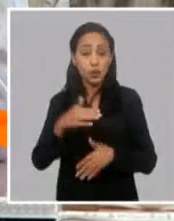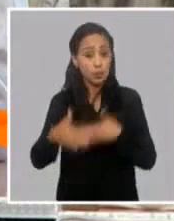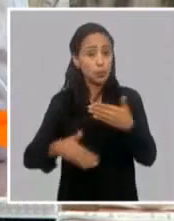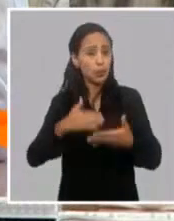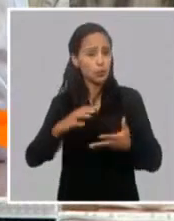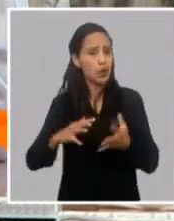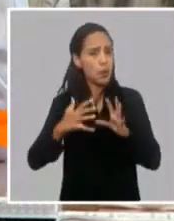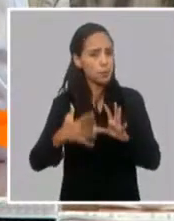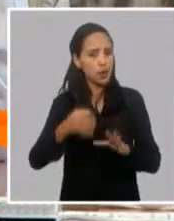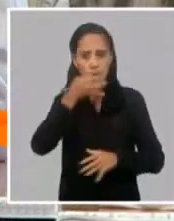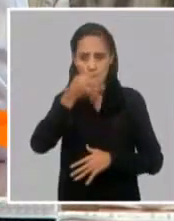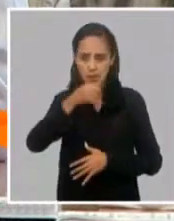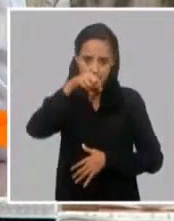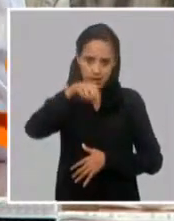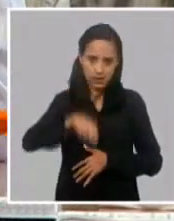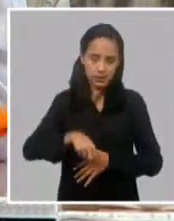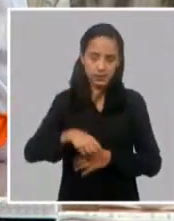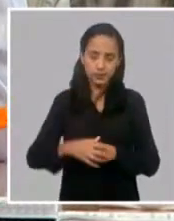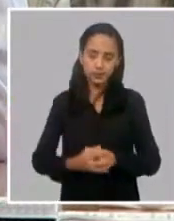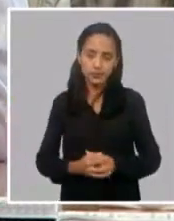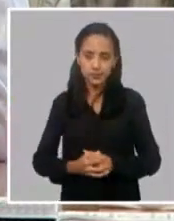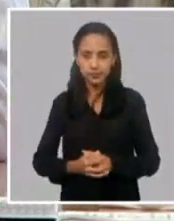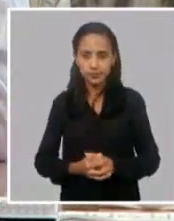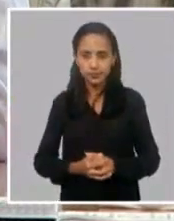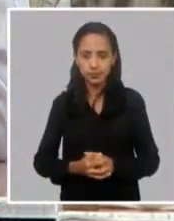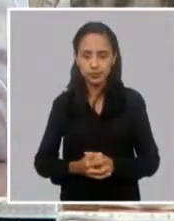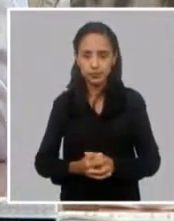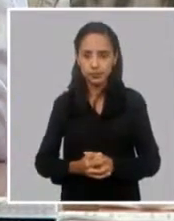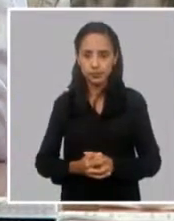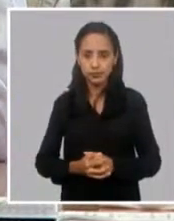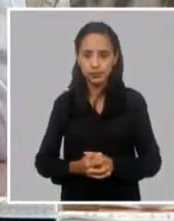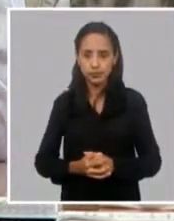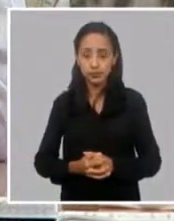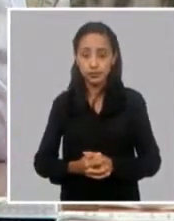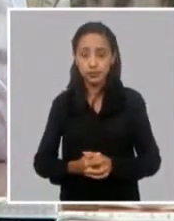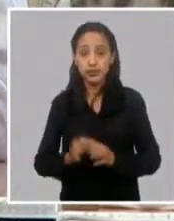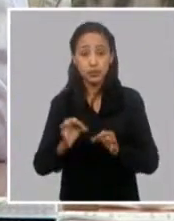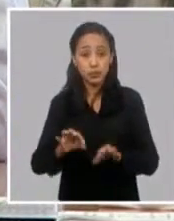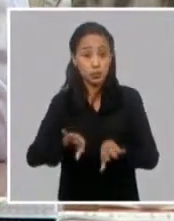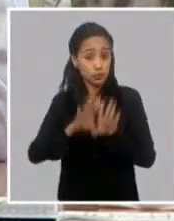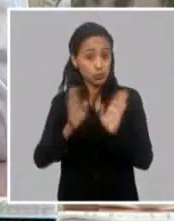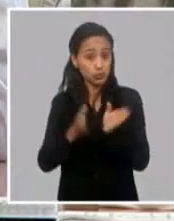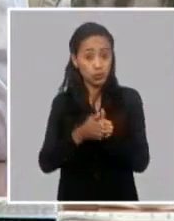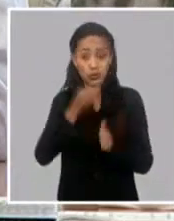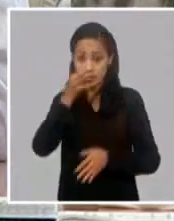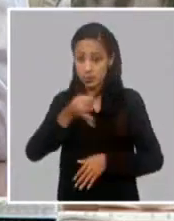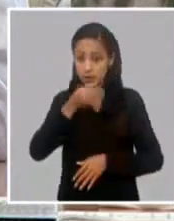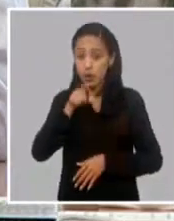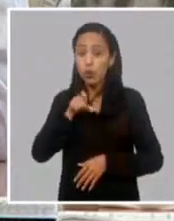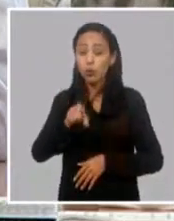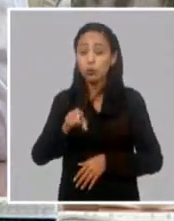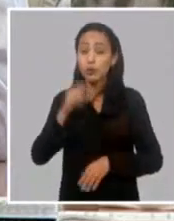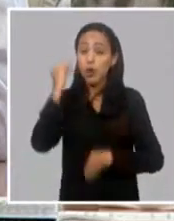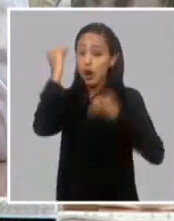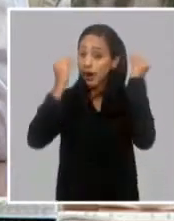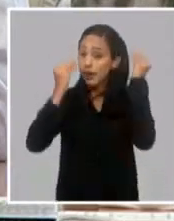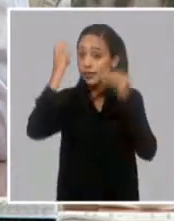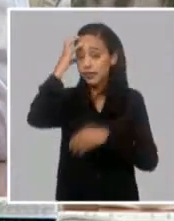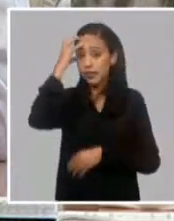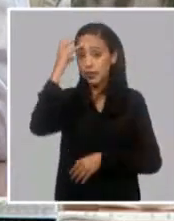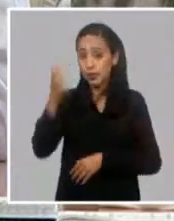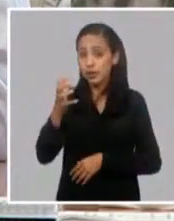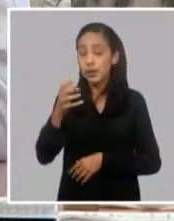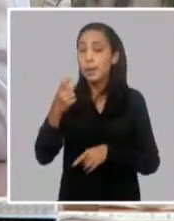complejos. Y yo creo que después de esta descripción que han existido de los últimos análisis que se han hecho por parte de la actividad del gobierno, sería